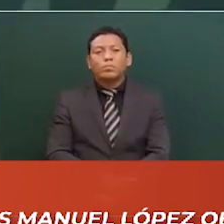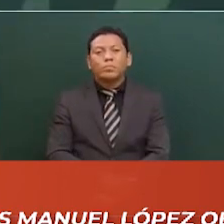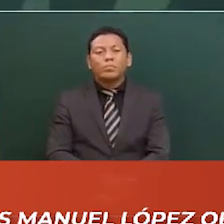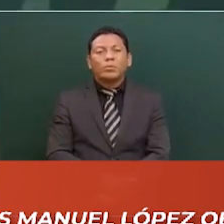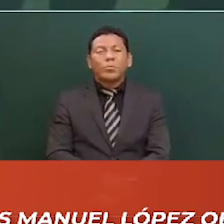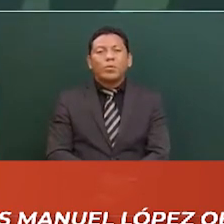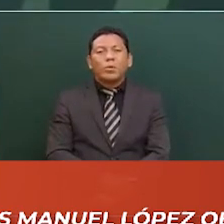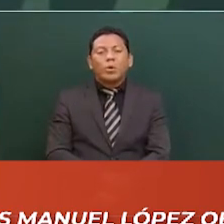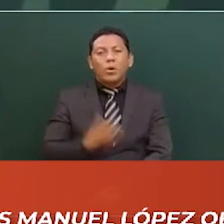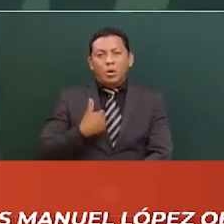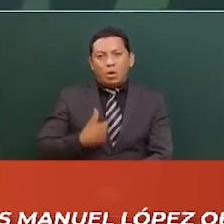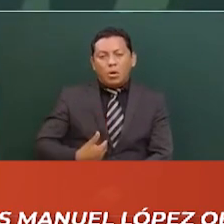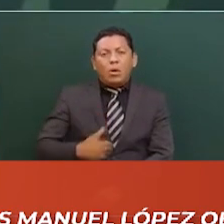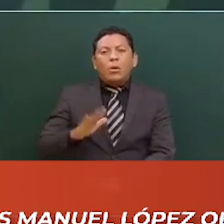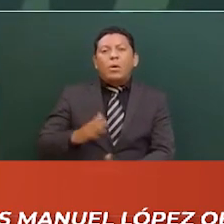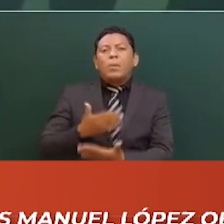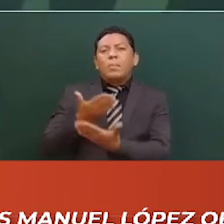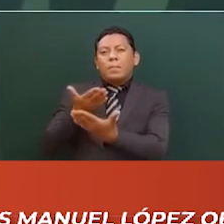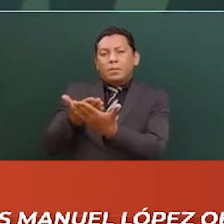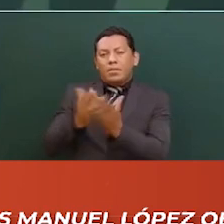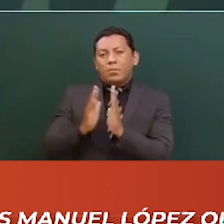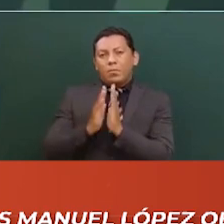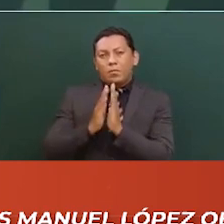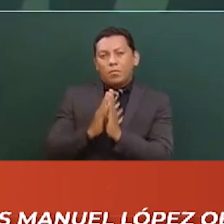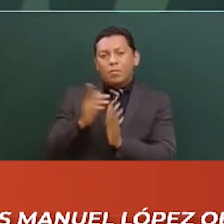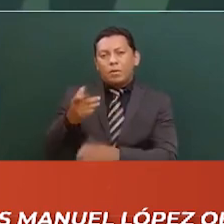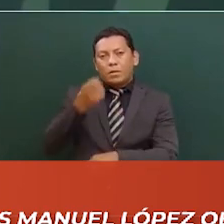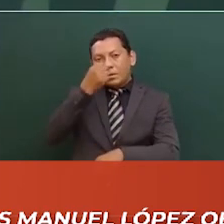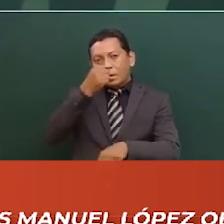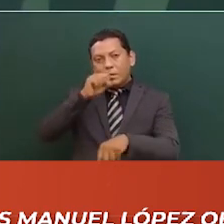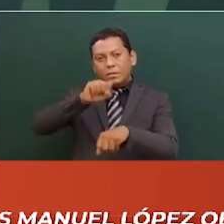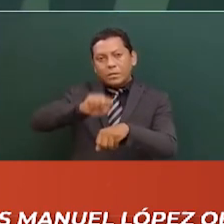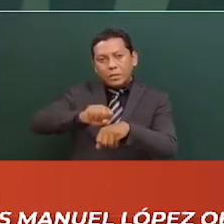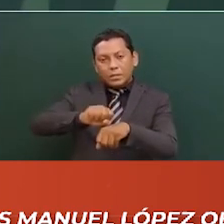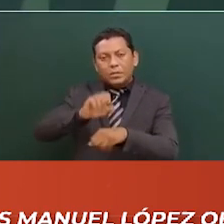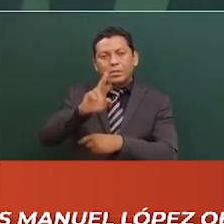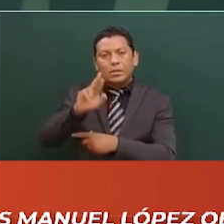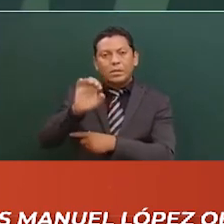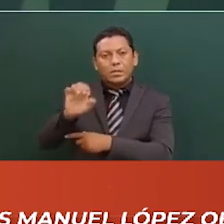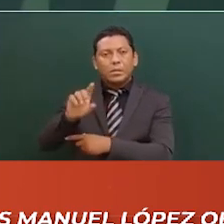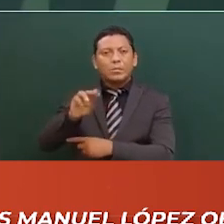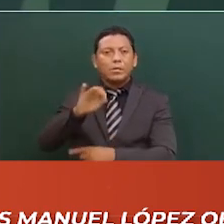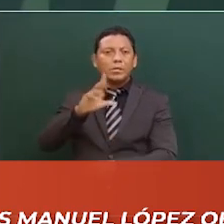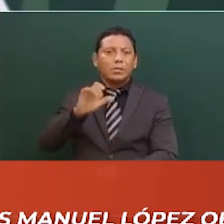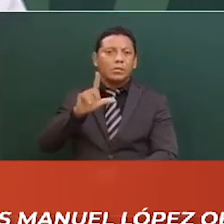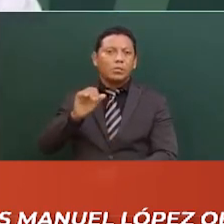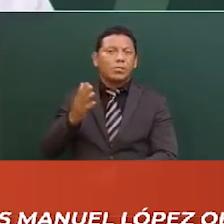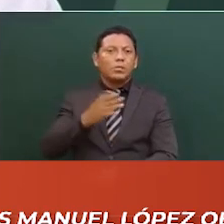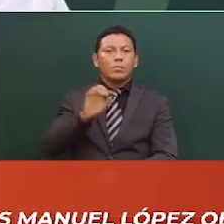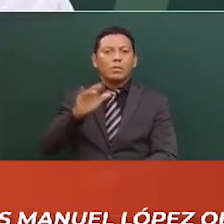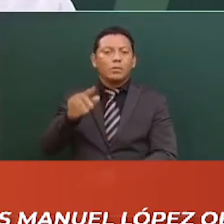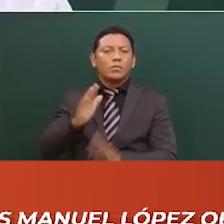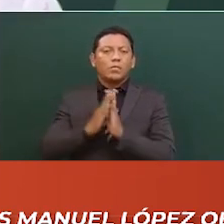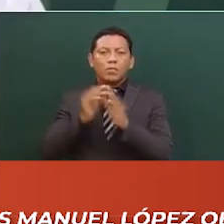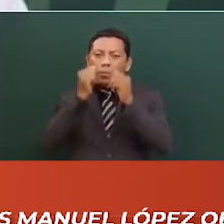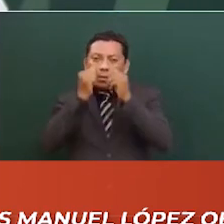Le voy a pedir al secretario de Relaciones Exteriores, Marcelo Ebrard, que esté